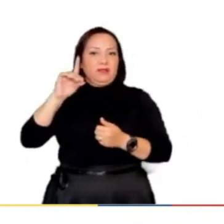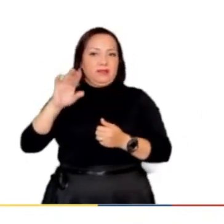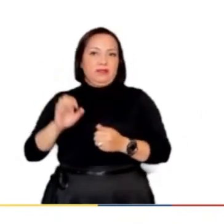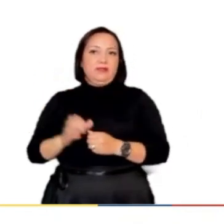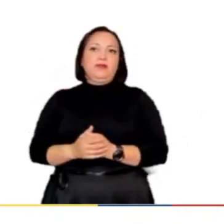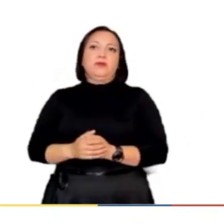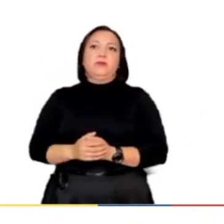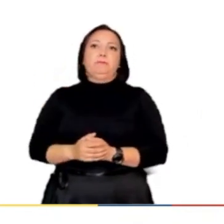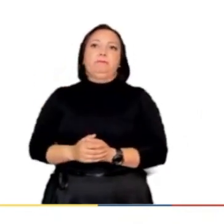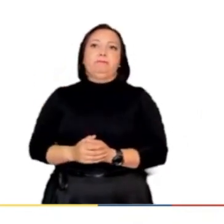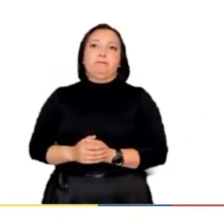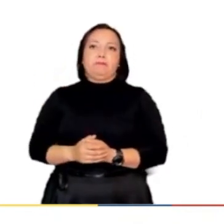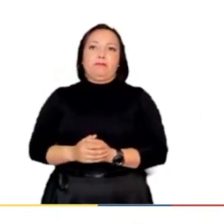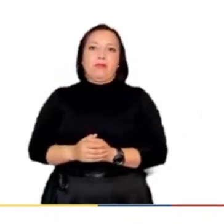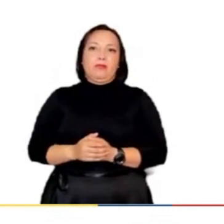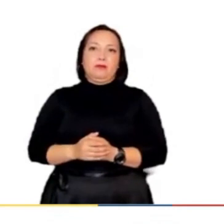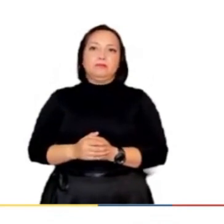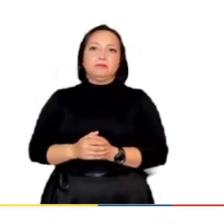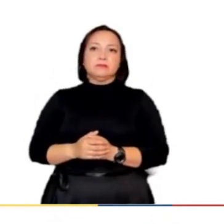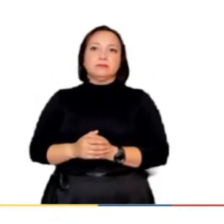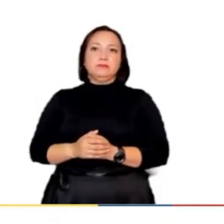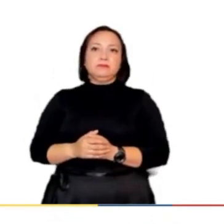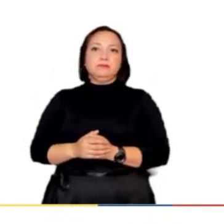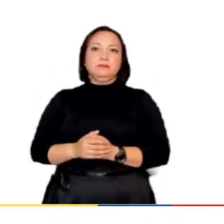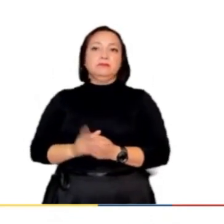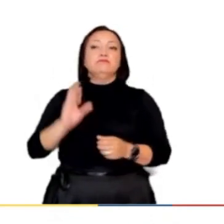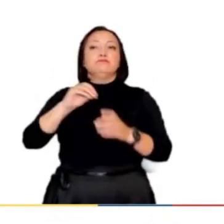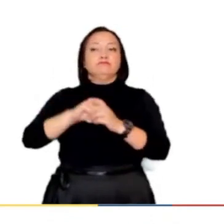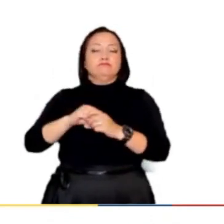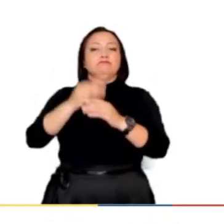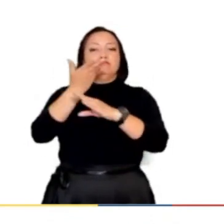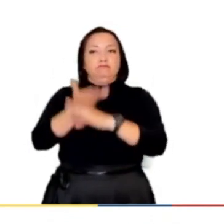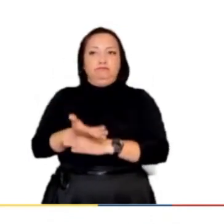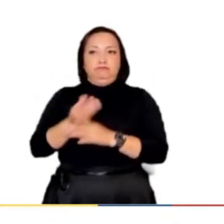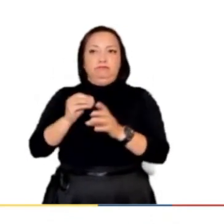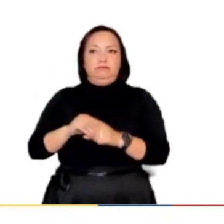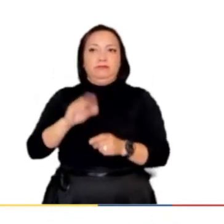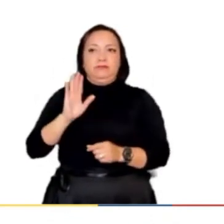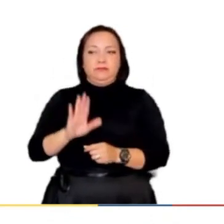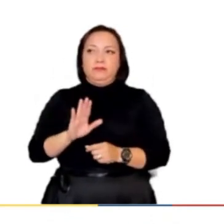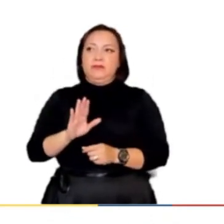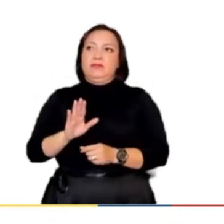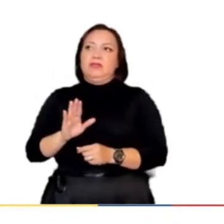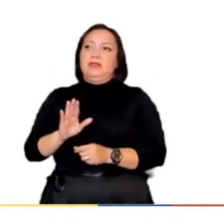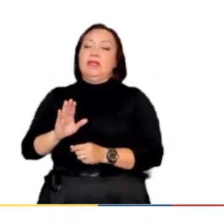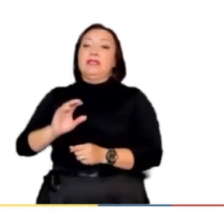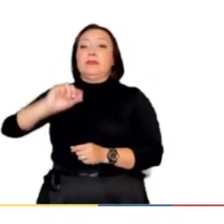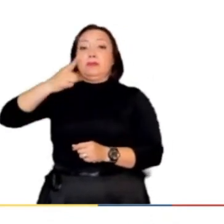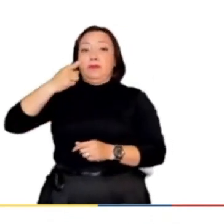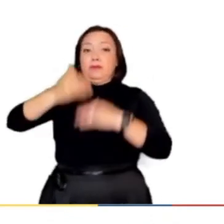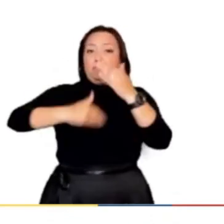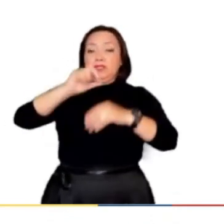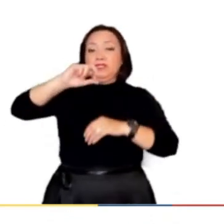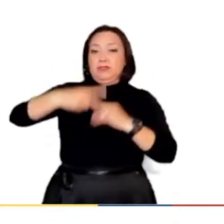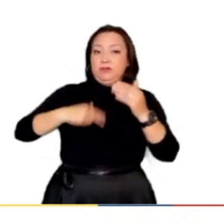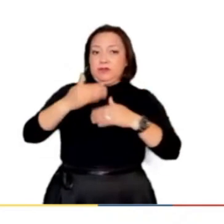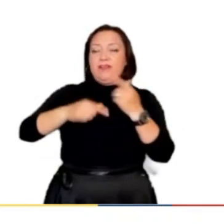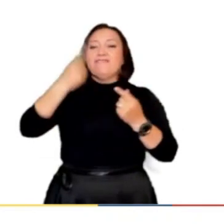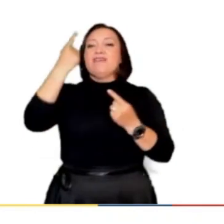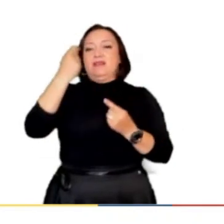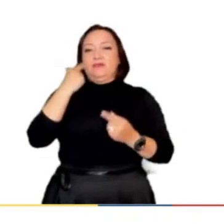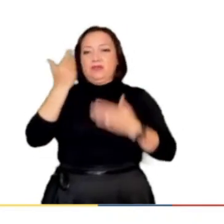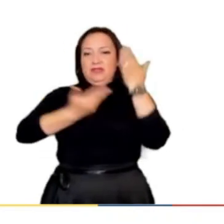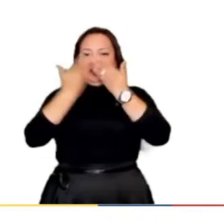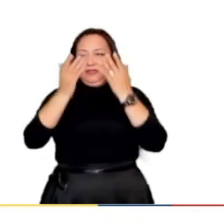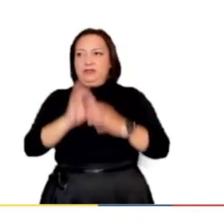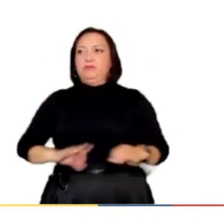Entonces, ahí hay una, dentro del planteamiento de primera y segunda instancia, falta un análisis fundamental, que es